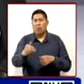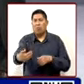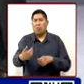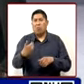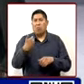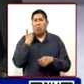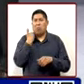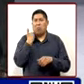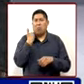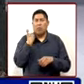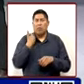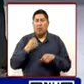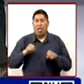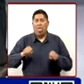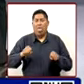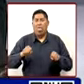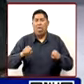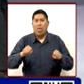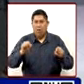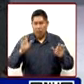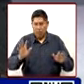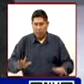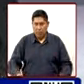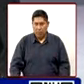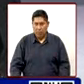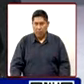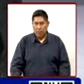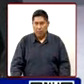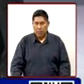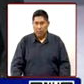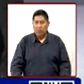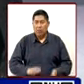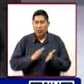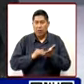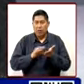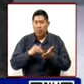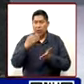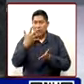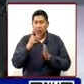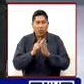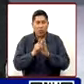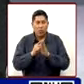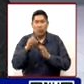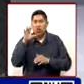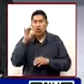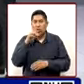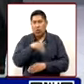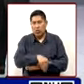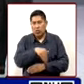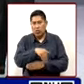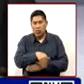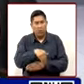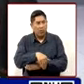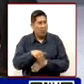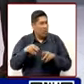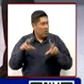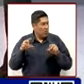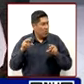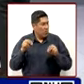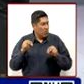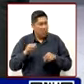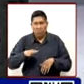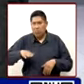y ya con la motocicleta empujándola. Exacto. No la encendieron todavía. Reiteramos, faltaban 5 minutos para las 8 de la noche. O sea, ni siquiera es tarde.